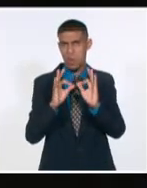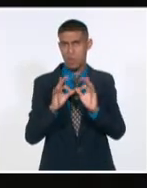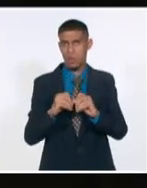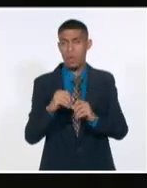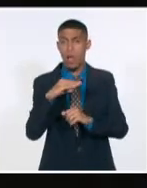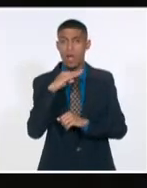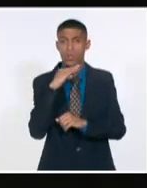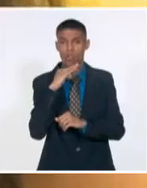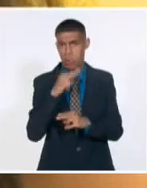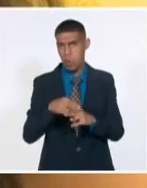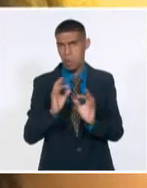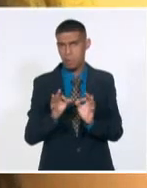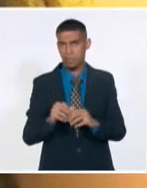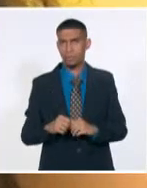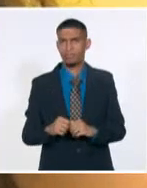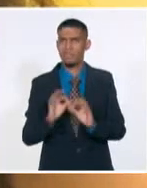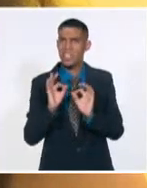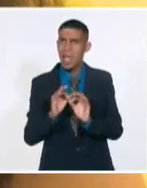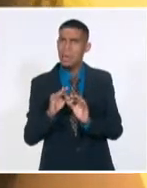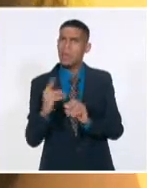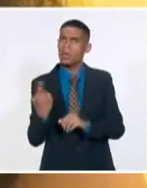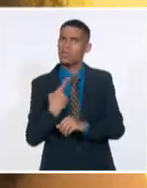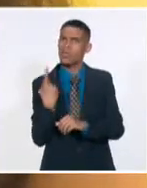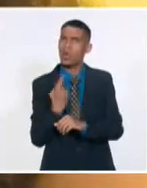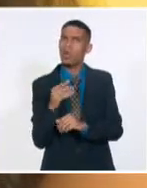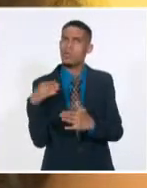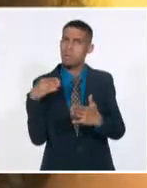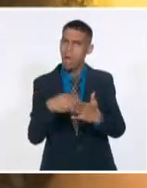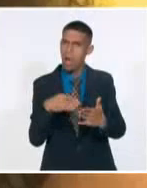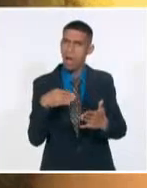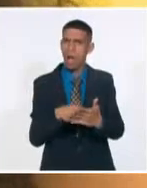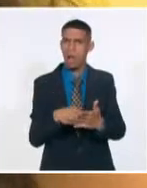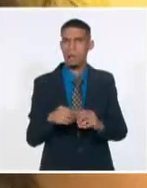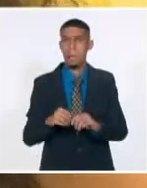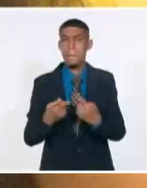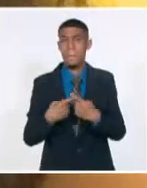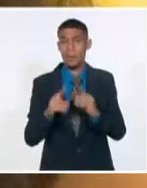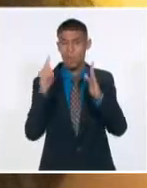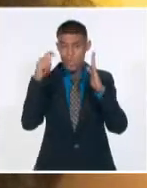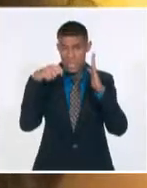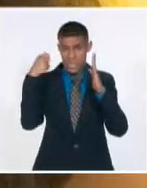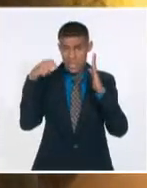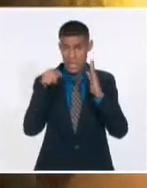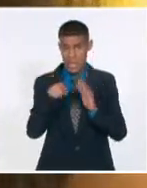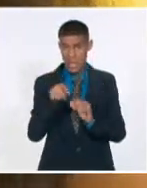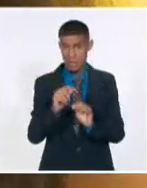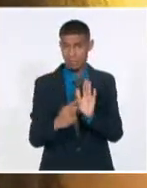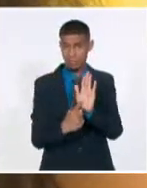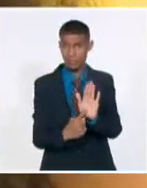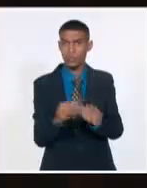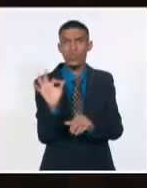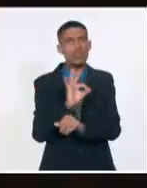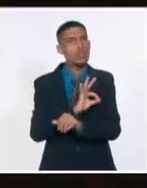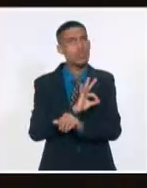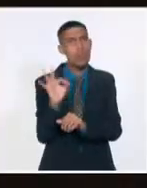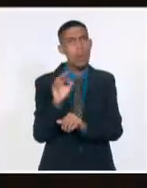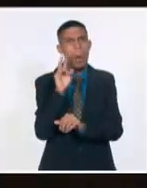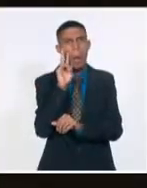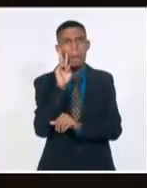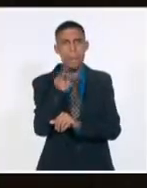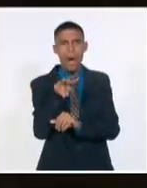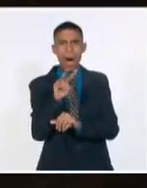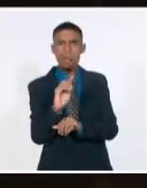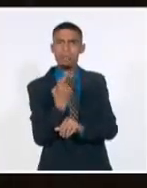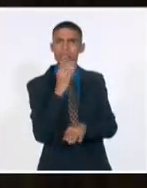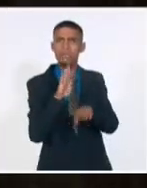asidua a venir aquí a Artemisa, pero en el teatro, en el Cine Teatro Juárez, me dicen que nunca se había hecho